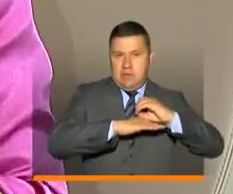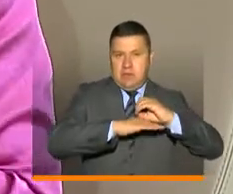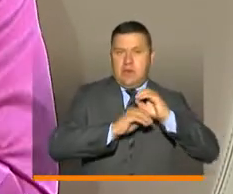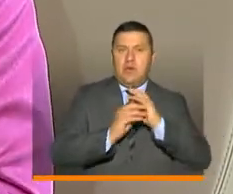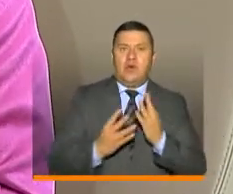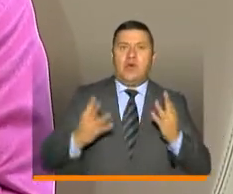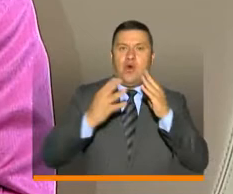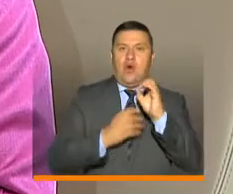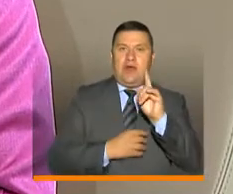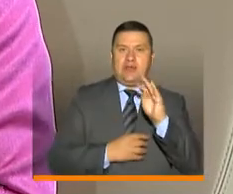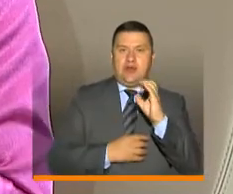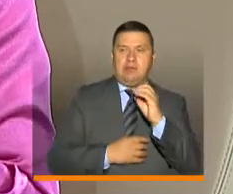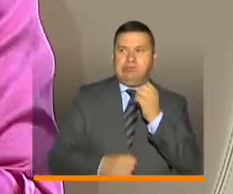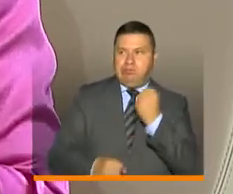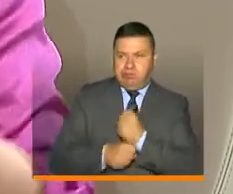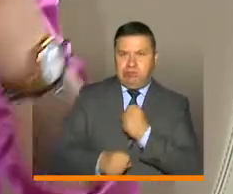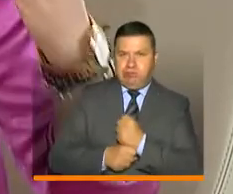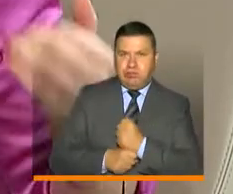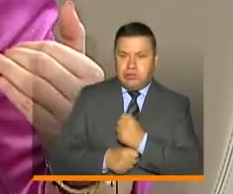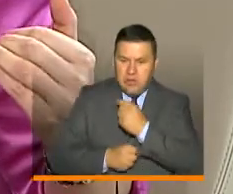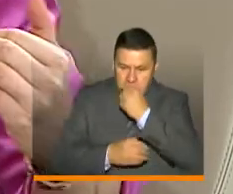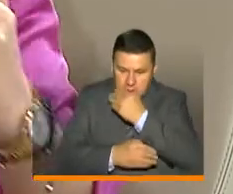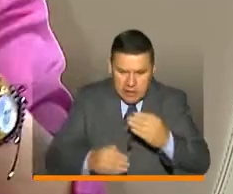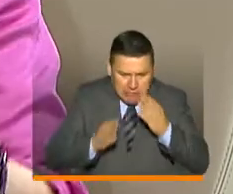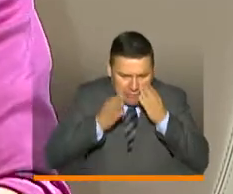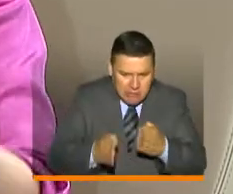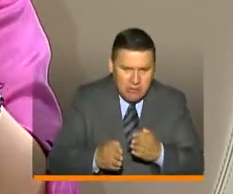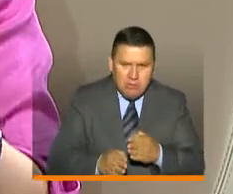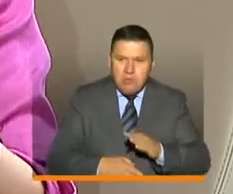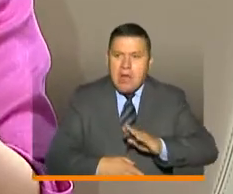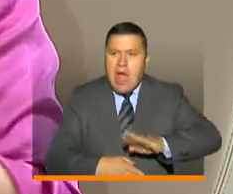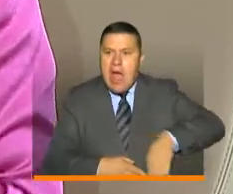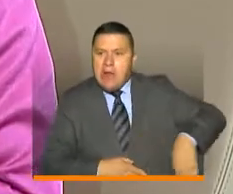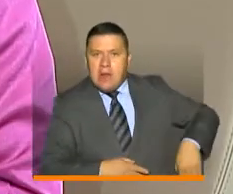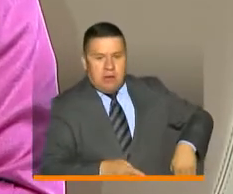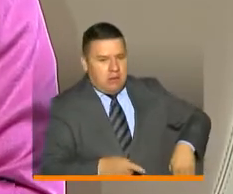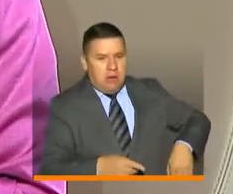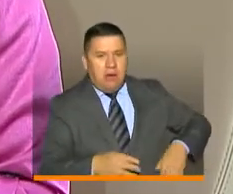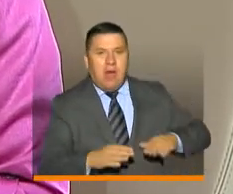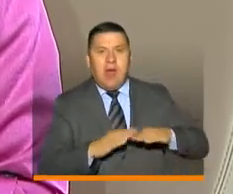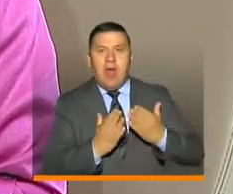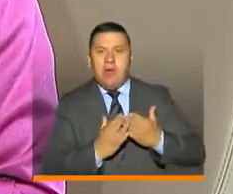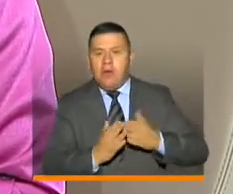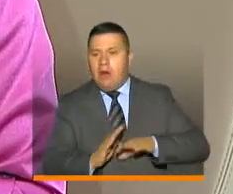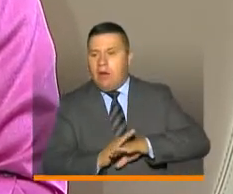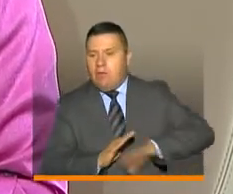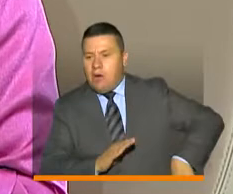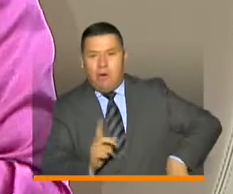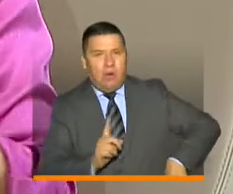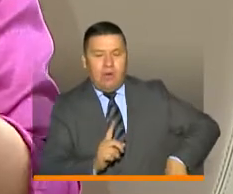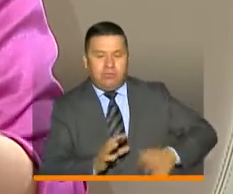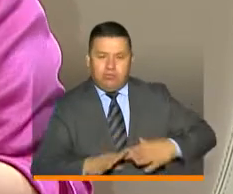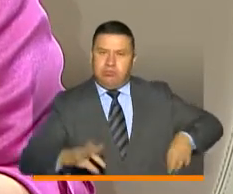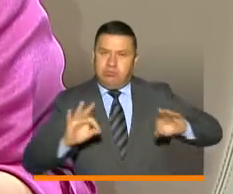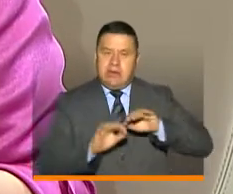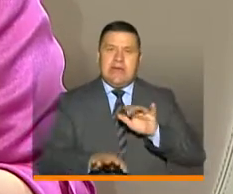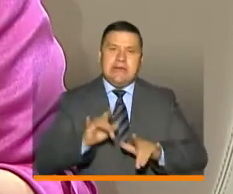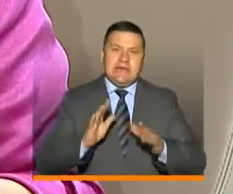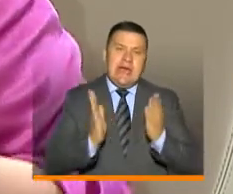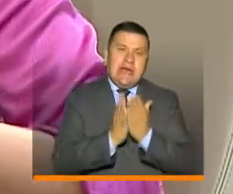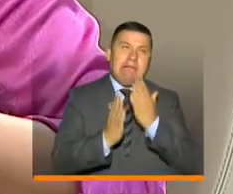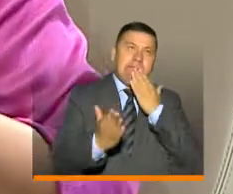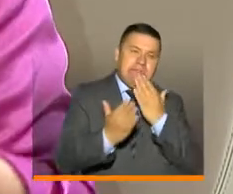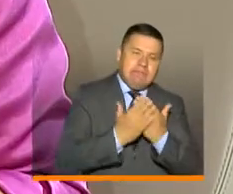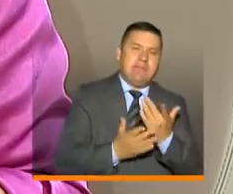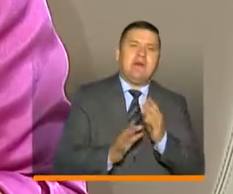todos tenemos que trabajar porque ningún niño se quede atrás, porque ningún niño se quede del sistema educativo. Y allí resalto el trabajo con secretarías de